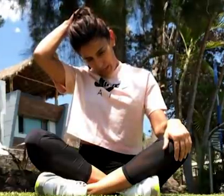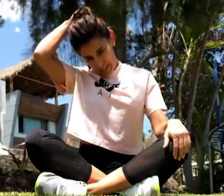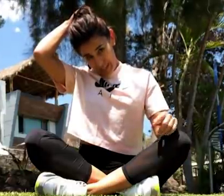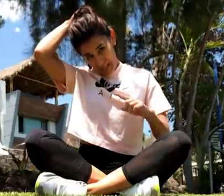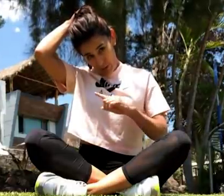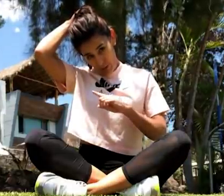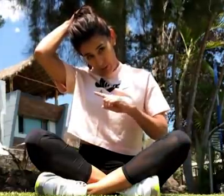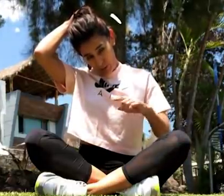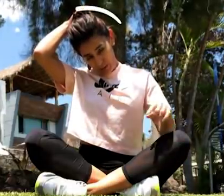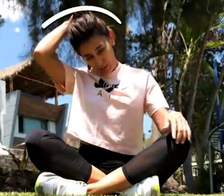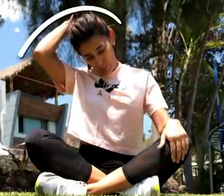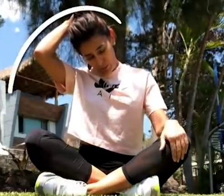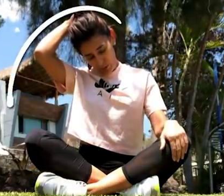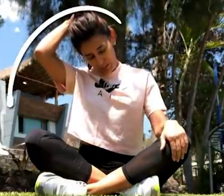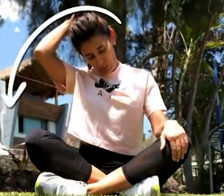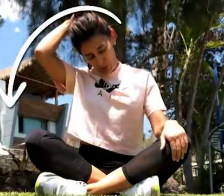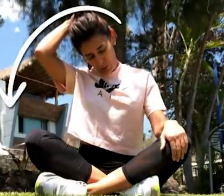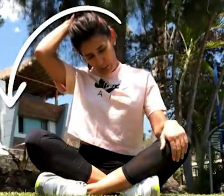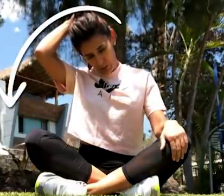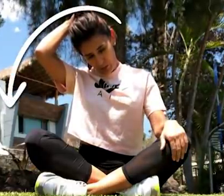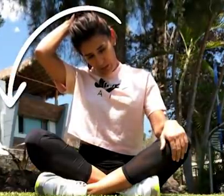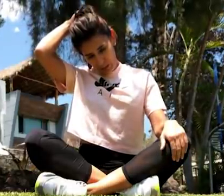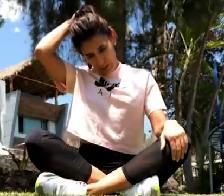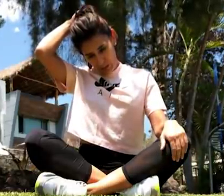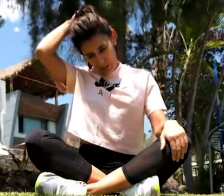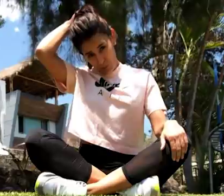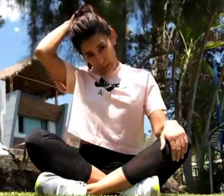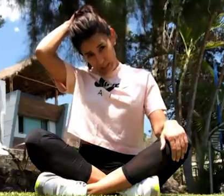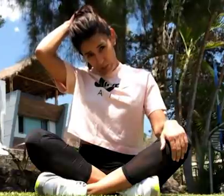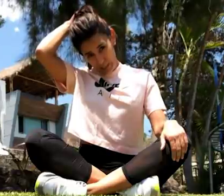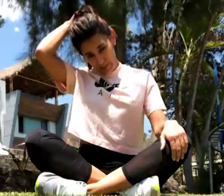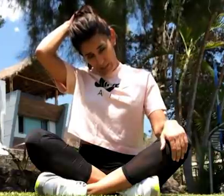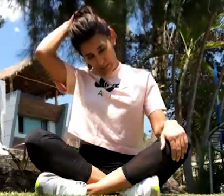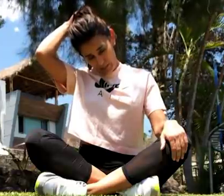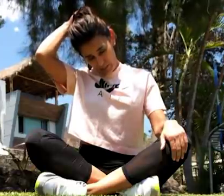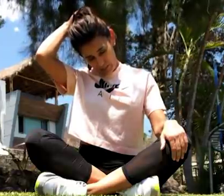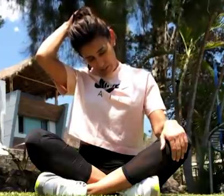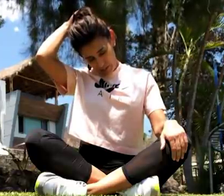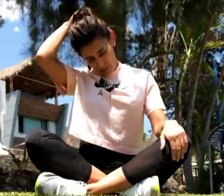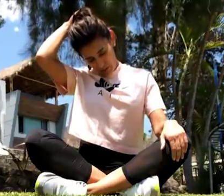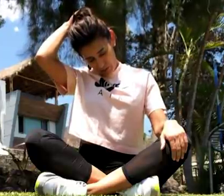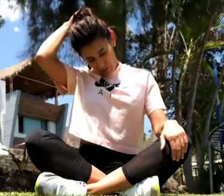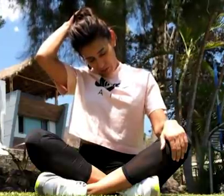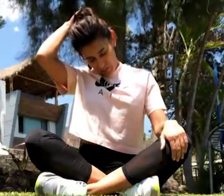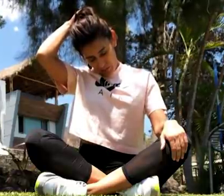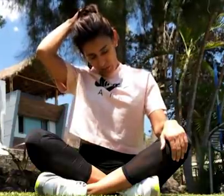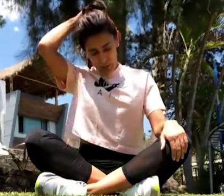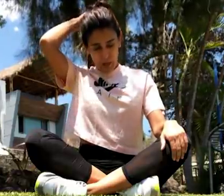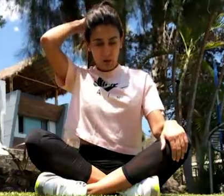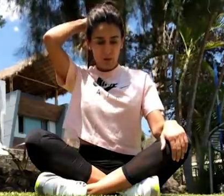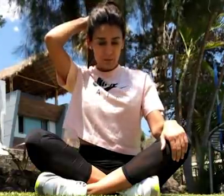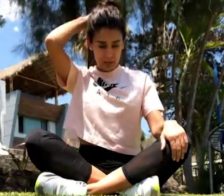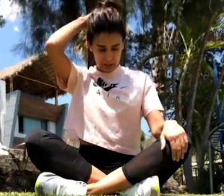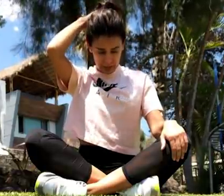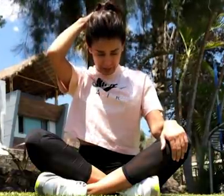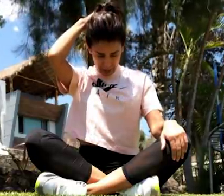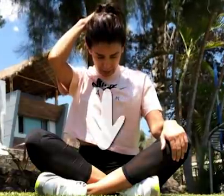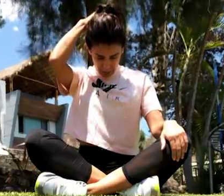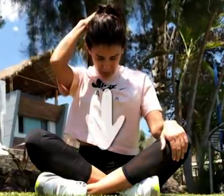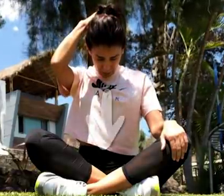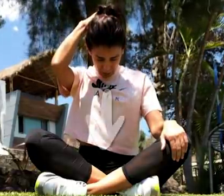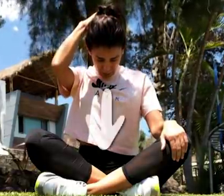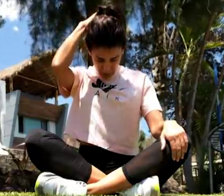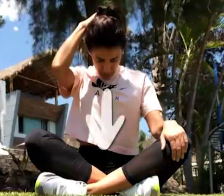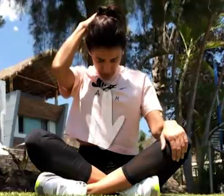Primero hacia el lado, en donde está nuestro brazo, que nos estamos agarrando la cabeza. Y luego hacia el